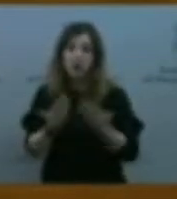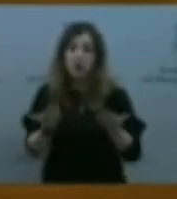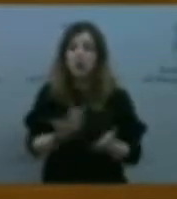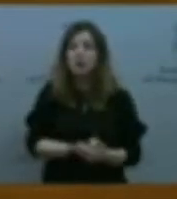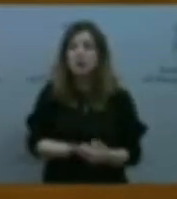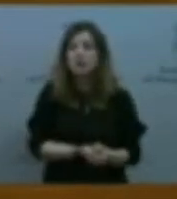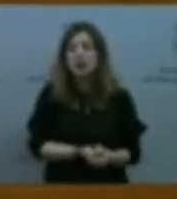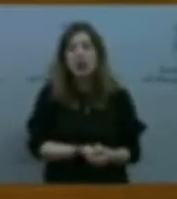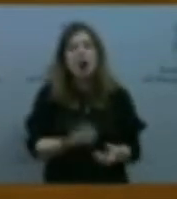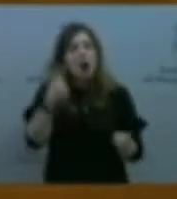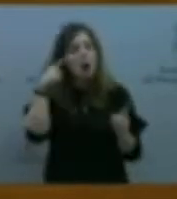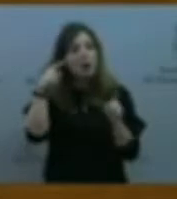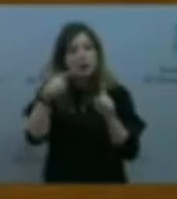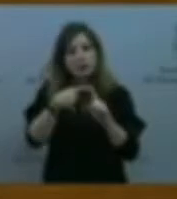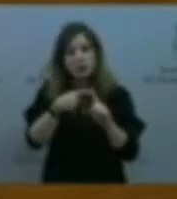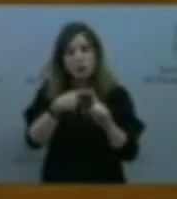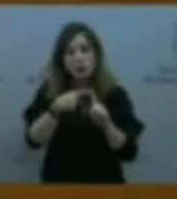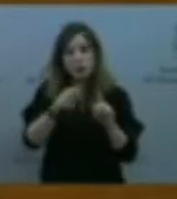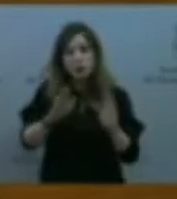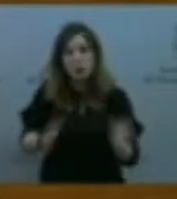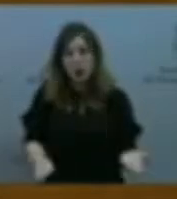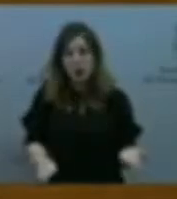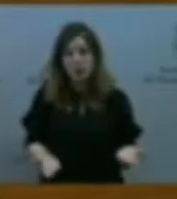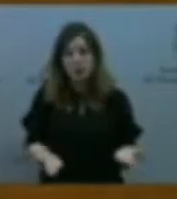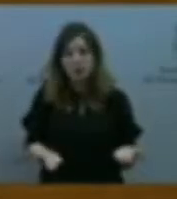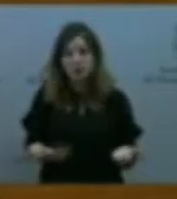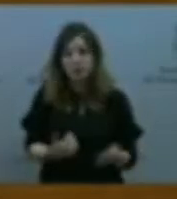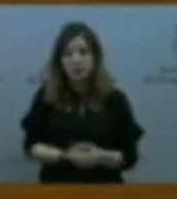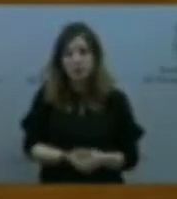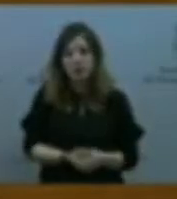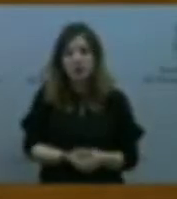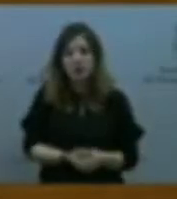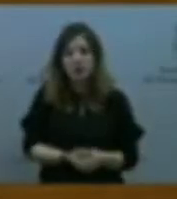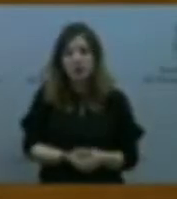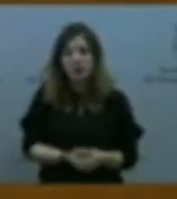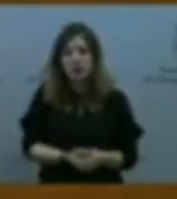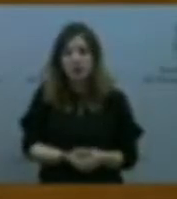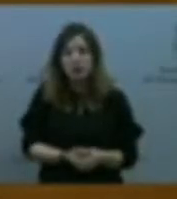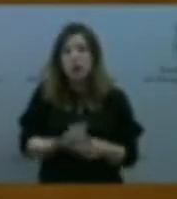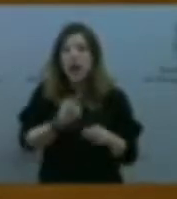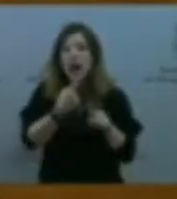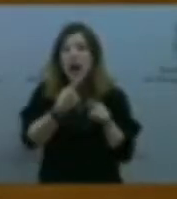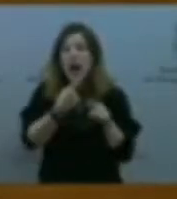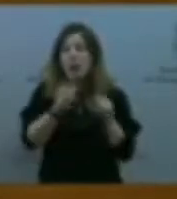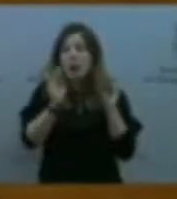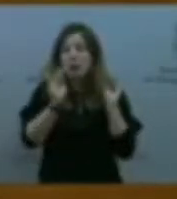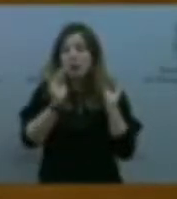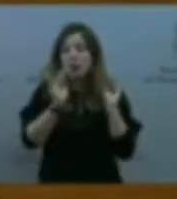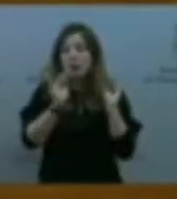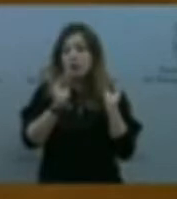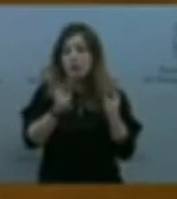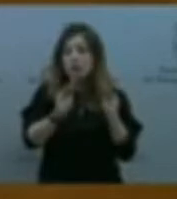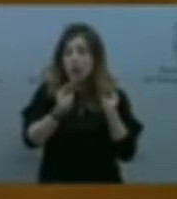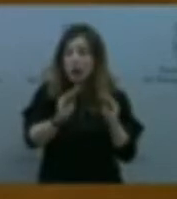última de encontrar aspectos formativos, de dar posibilidades de empleo